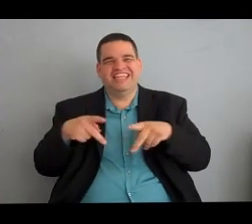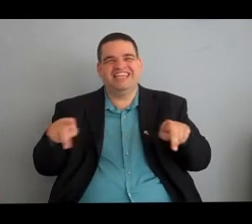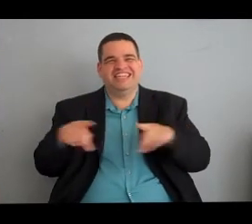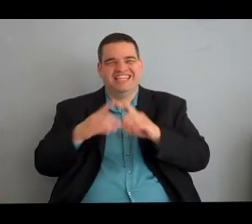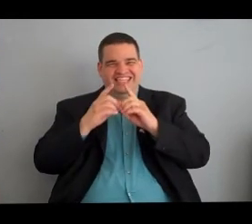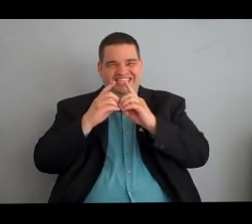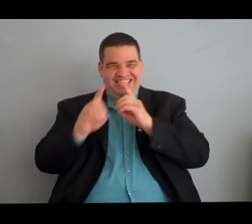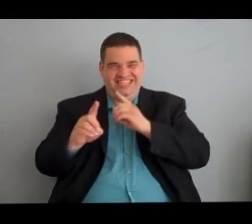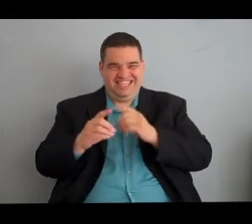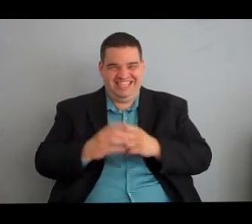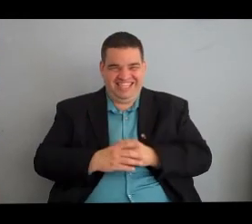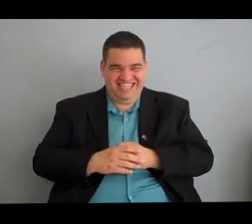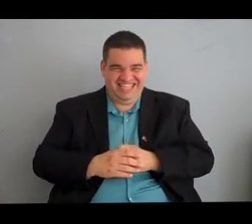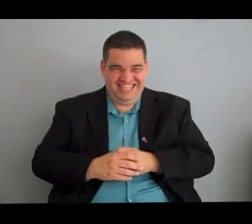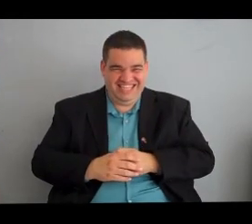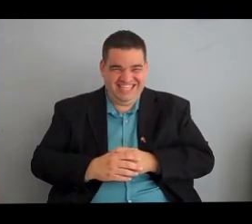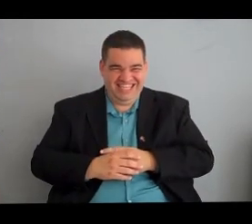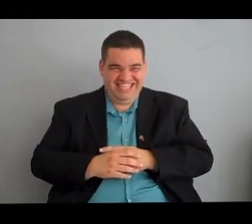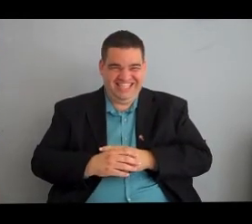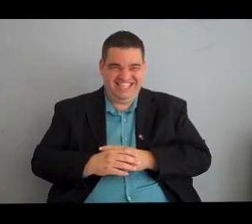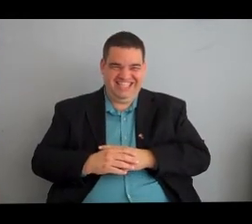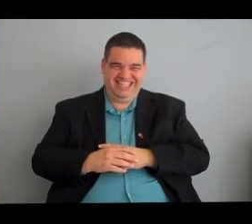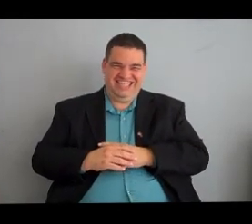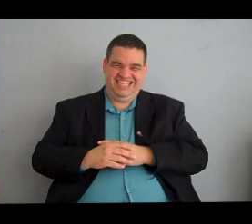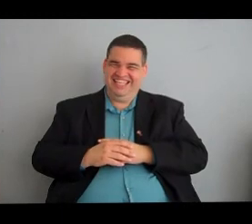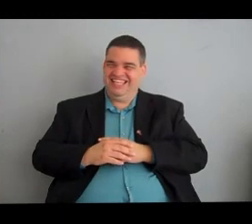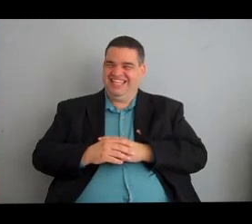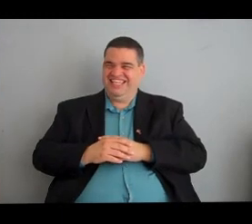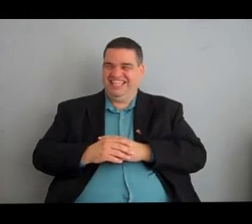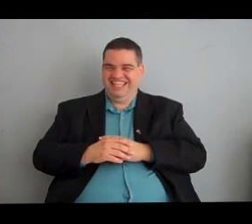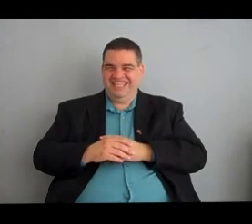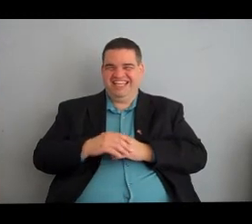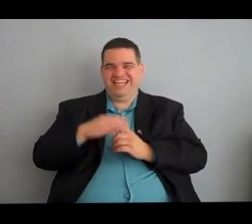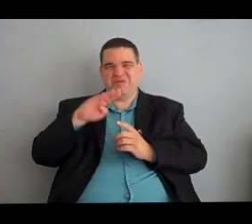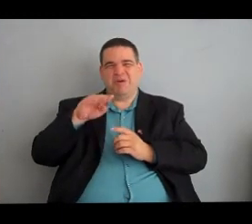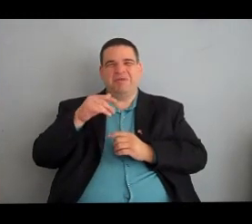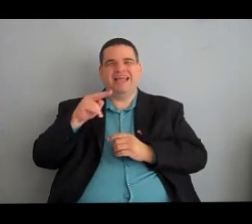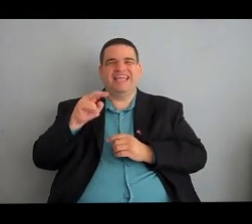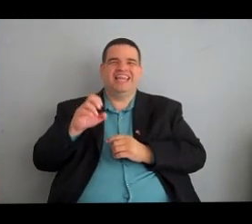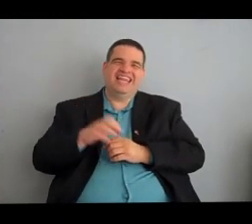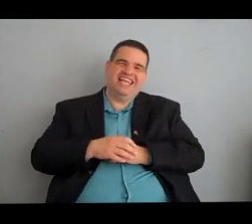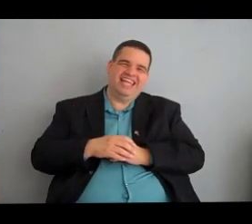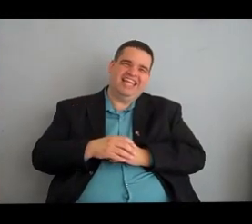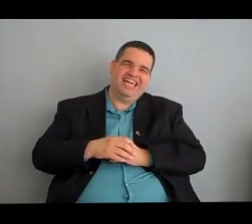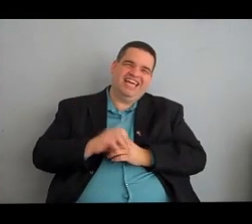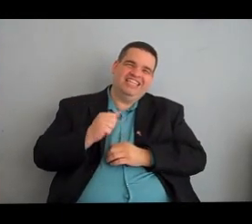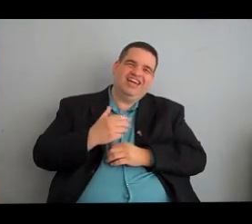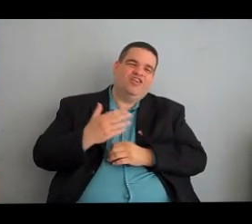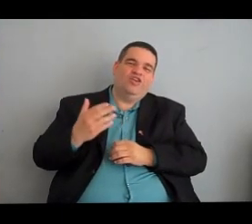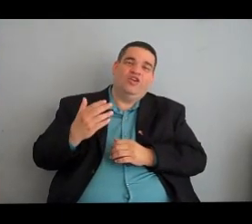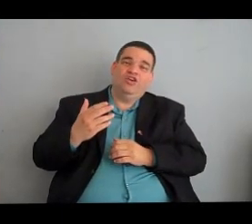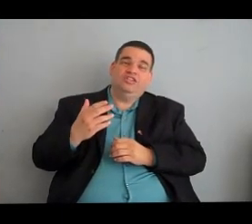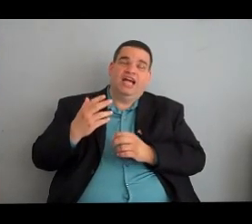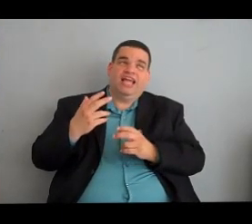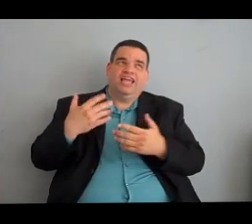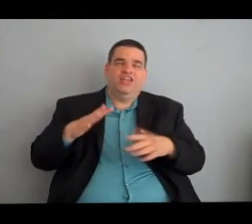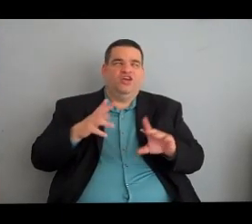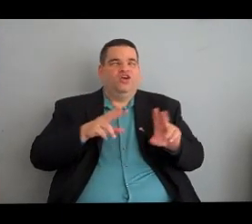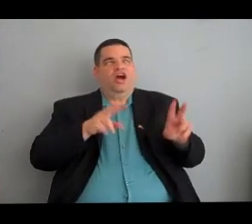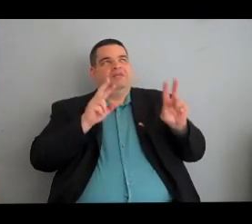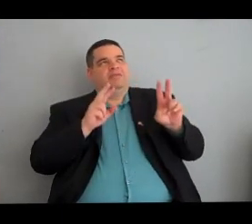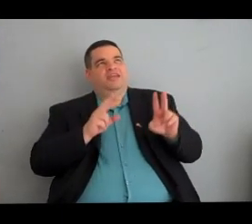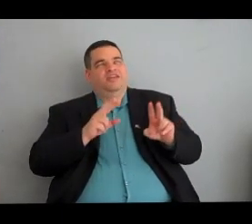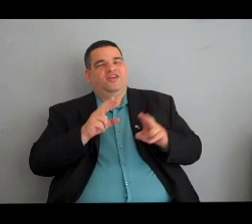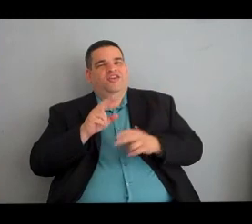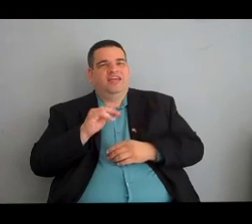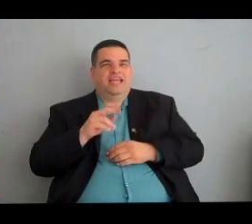Otra cosa que otra cosa que yo admiro de Cándido, que hace una semana su madre falleció, dos semanas